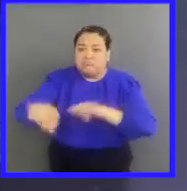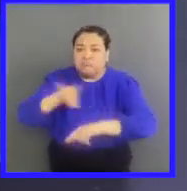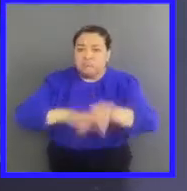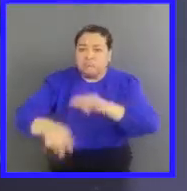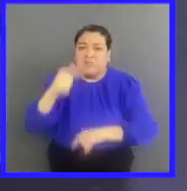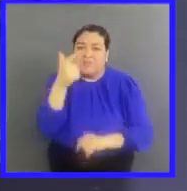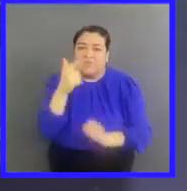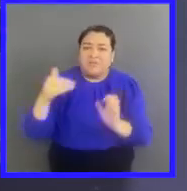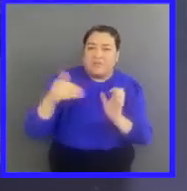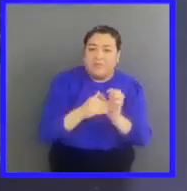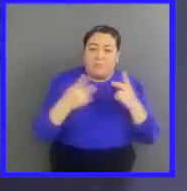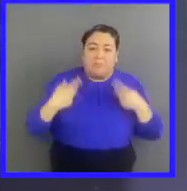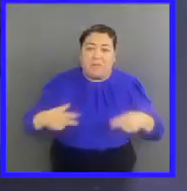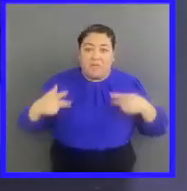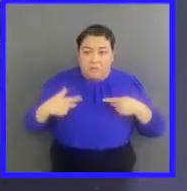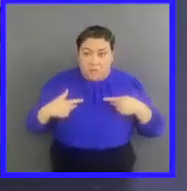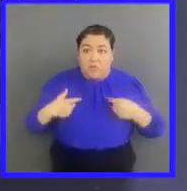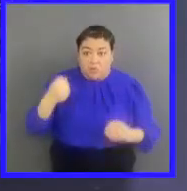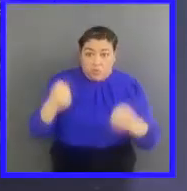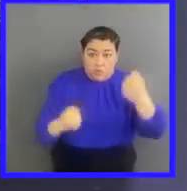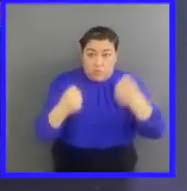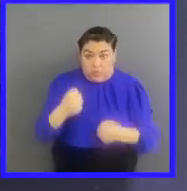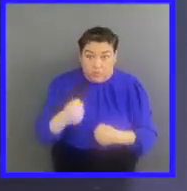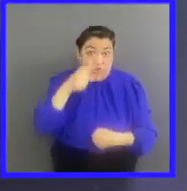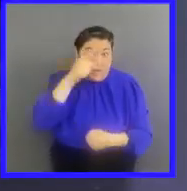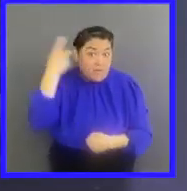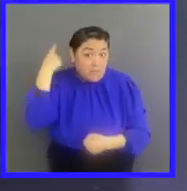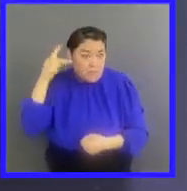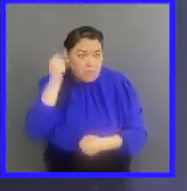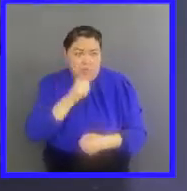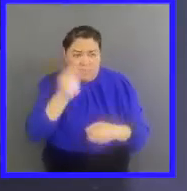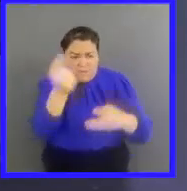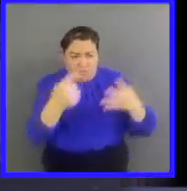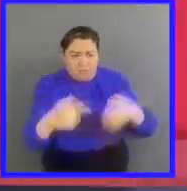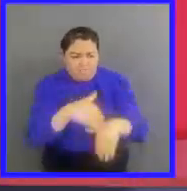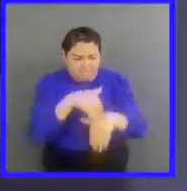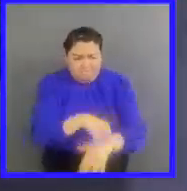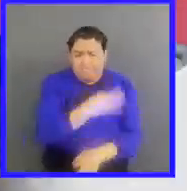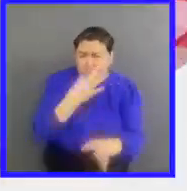que han cumplido con todos los requisitos en materia de seguridad social.